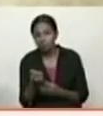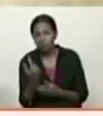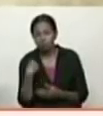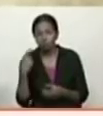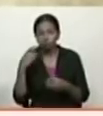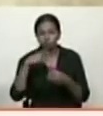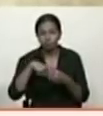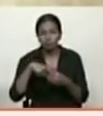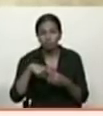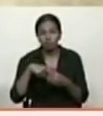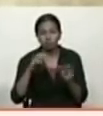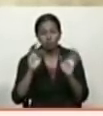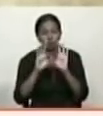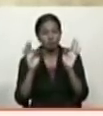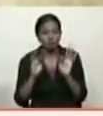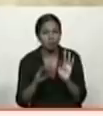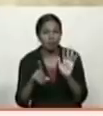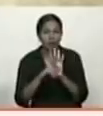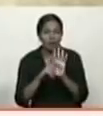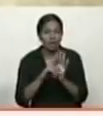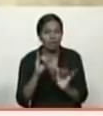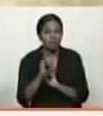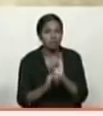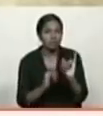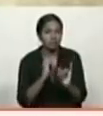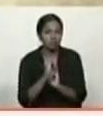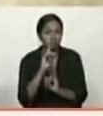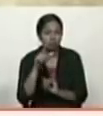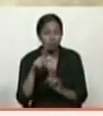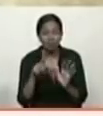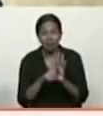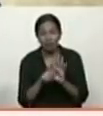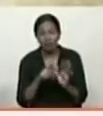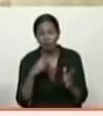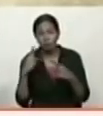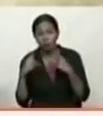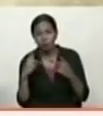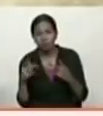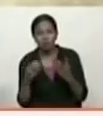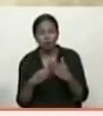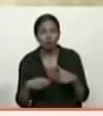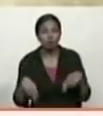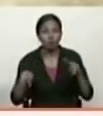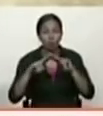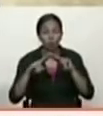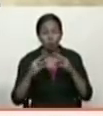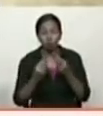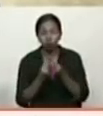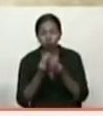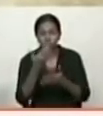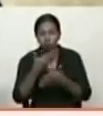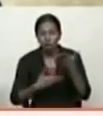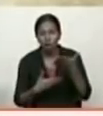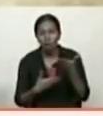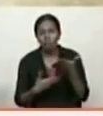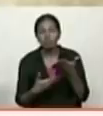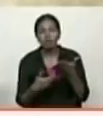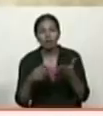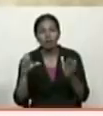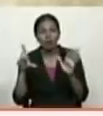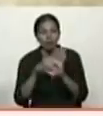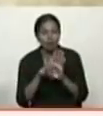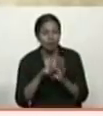de los marcos de la ley internacional, la ley política, la Carta de las Naciones Unidas, las leyes comerciales y esto de los